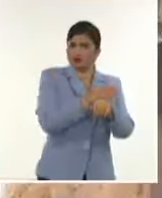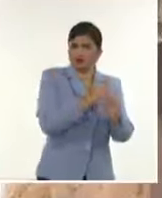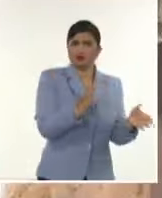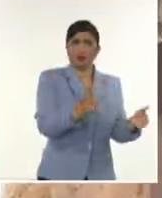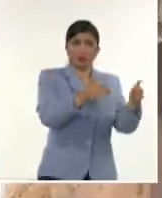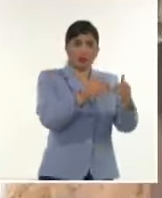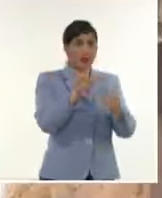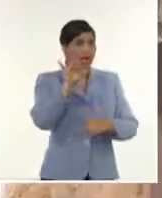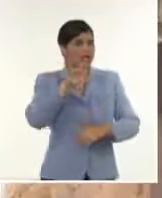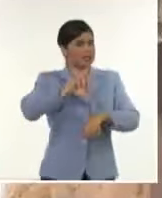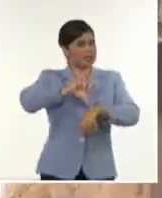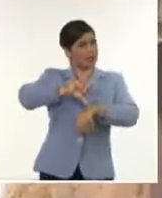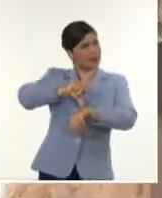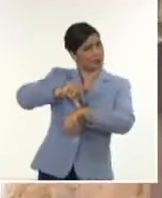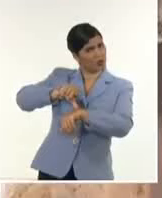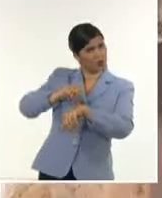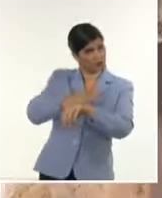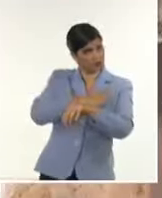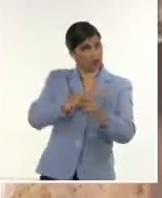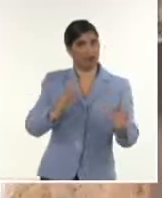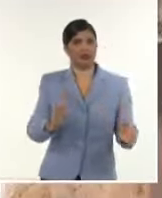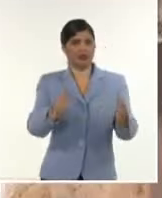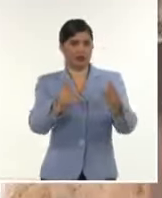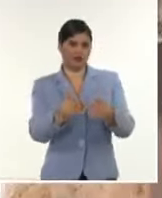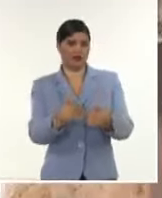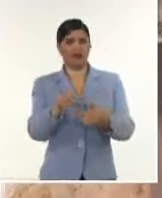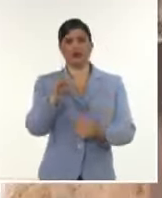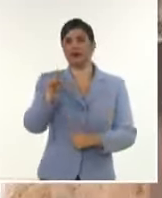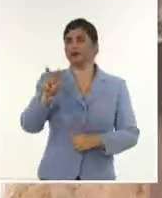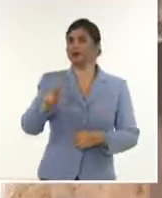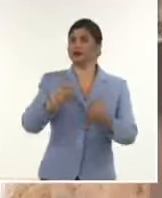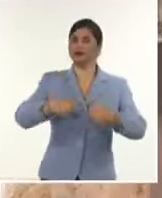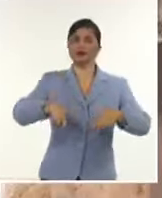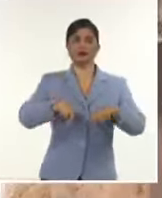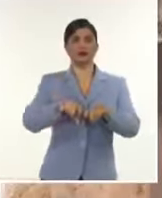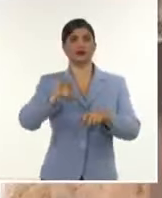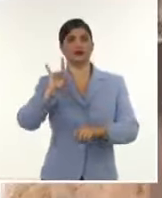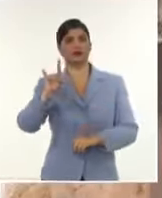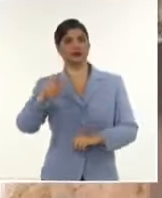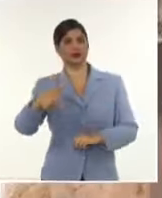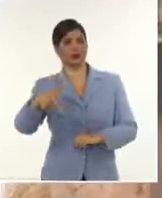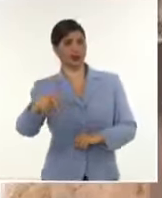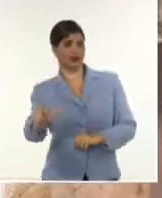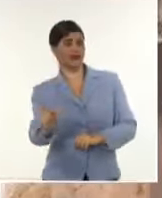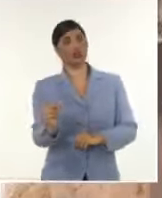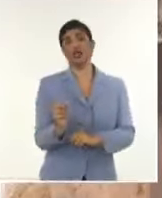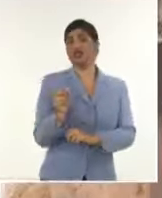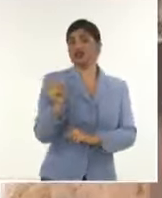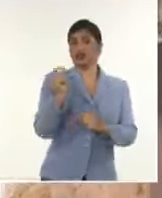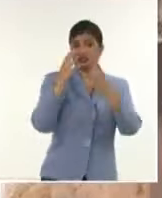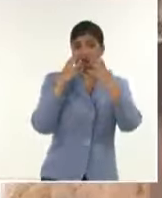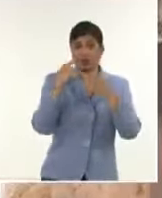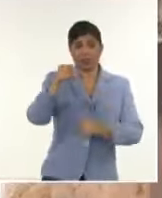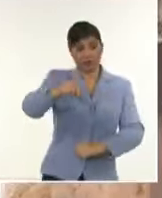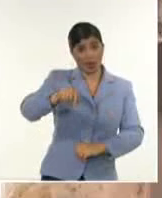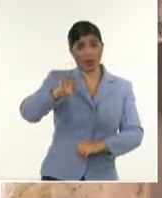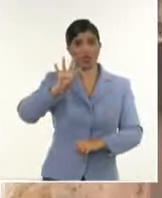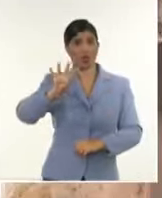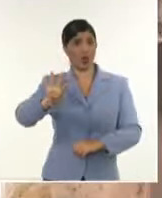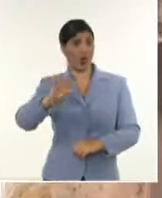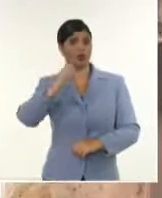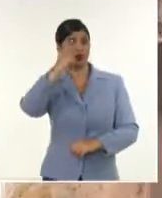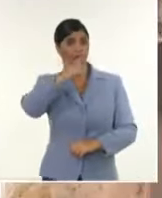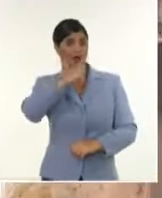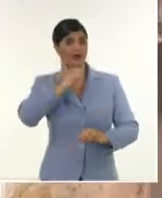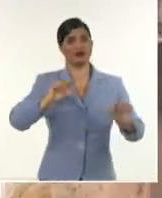de Convenciones el duodécimo Congreso de la Unión de Jóvenes Comunistas, coincidiendo con este 4 de abril, 62 aniversario de